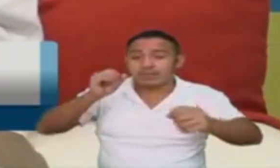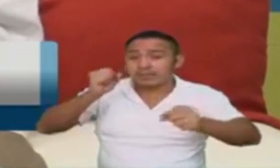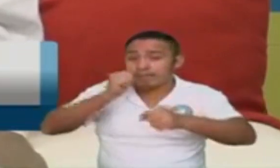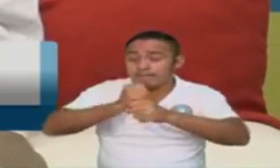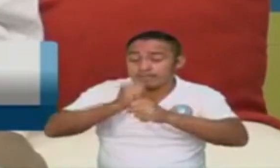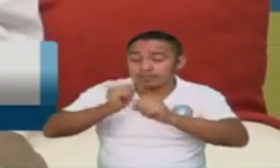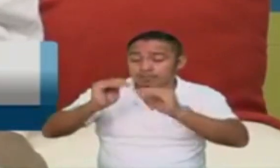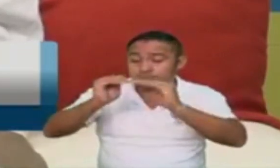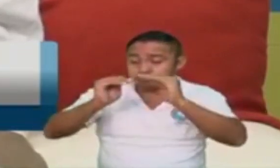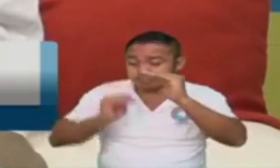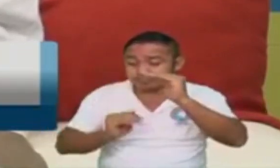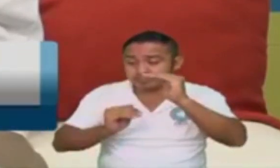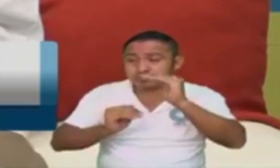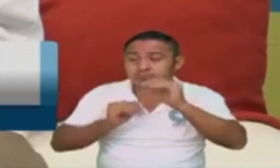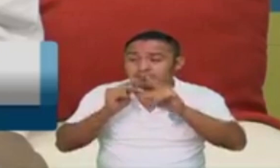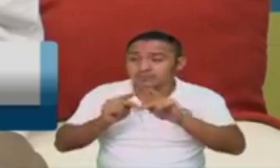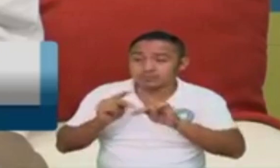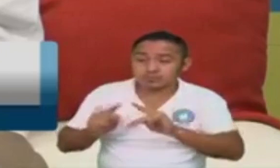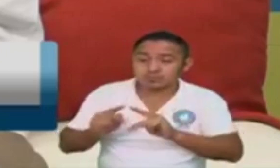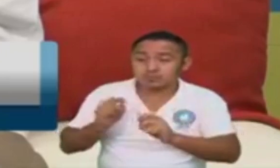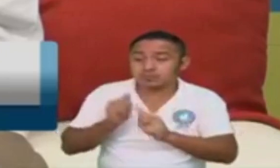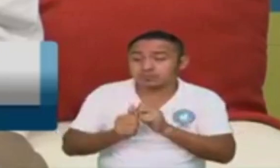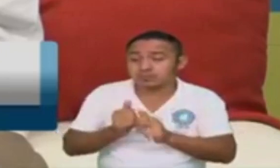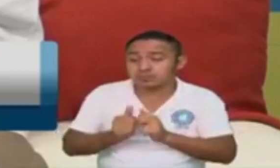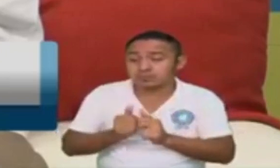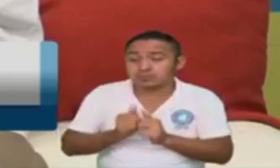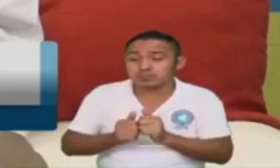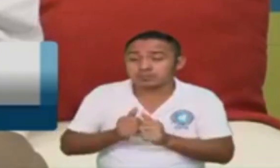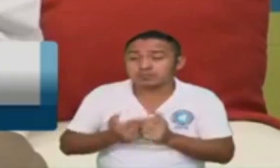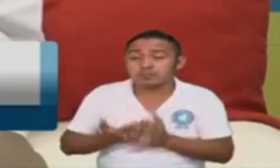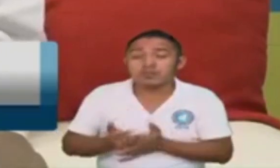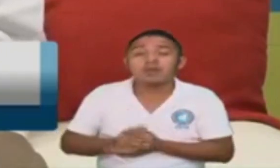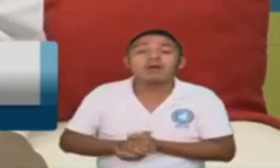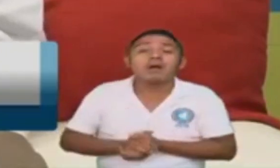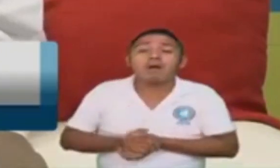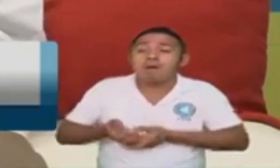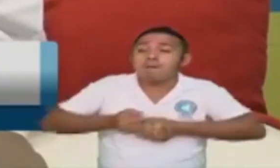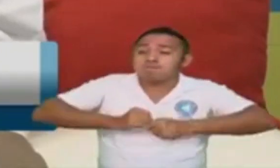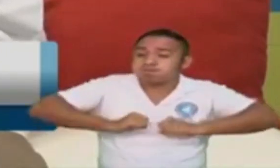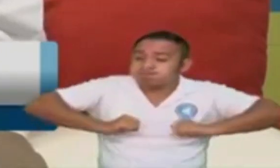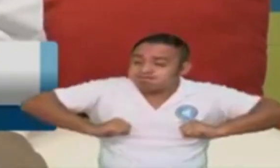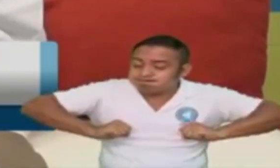menos, el paciente sufre lo contrario, se pone obeso,